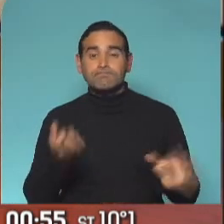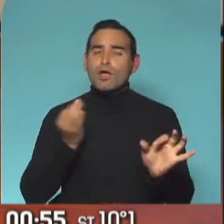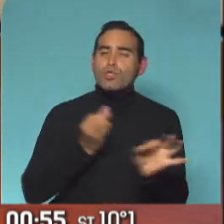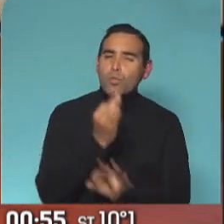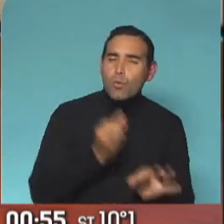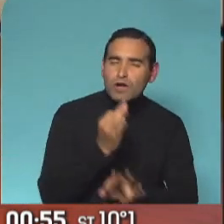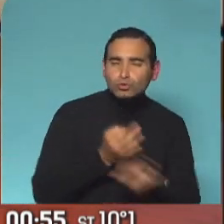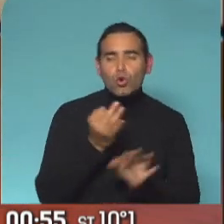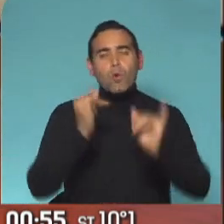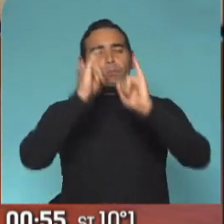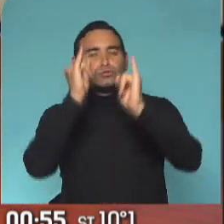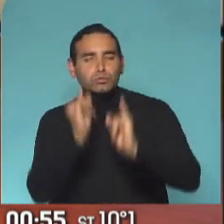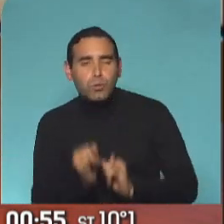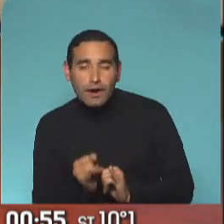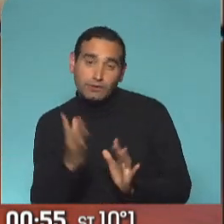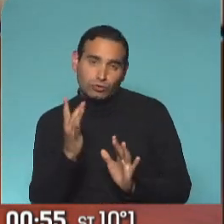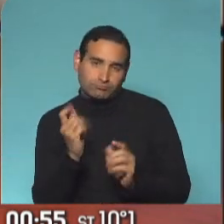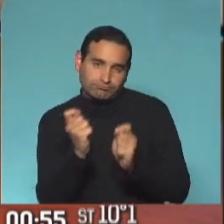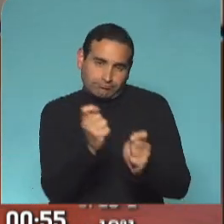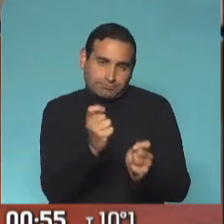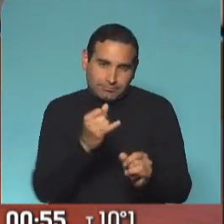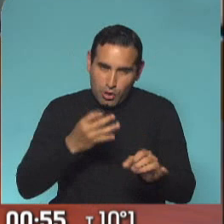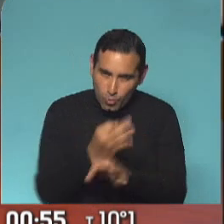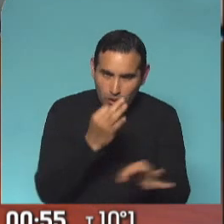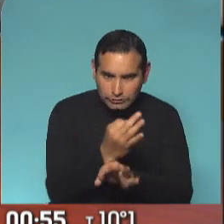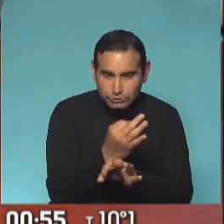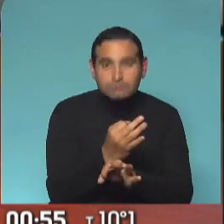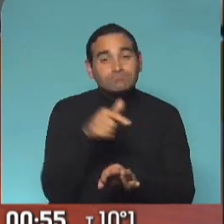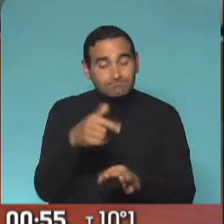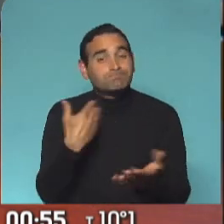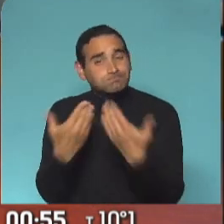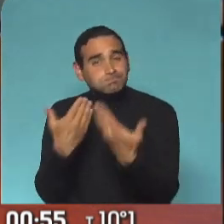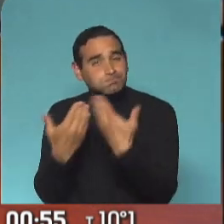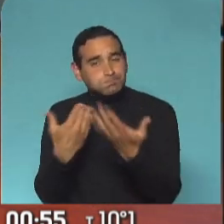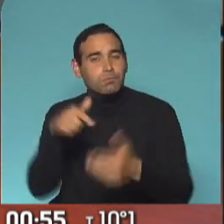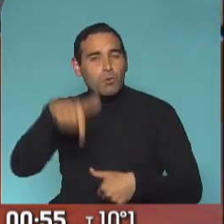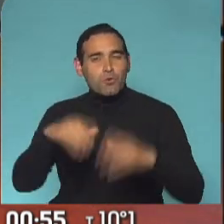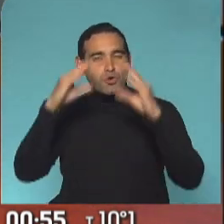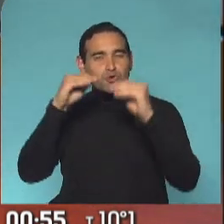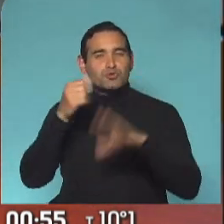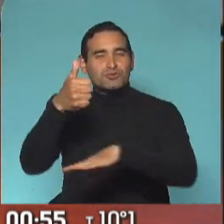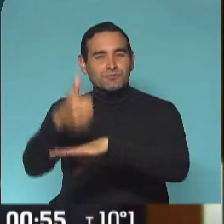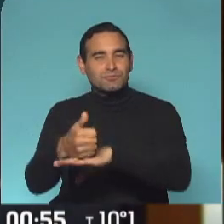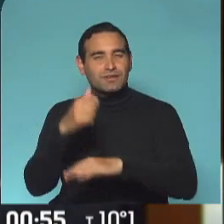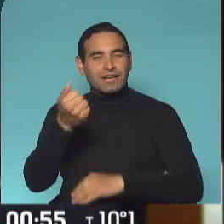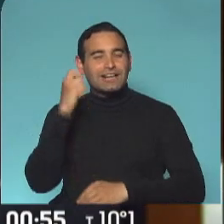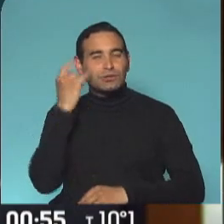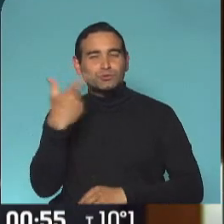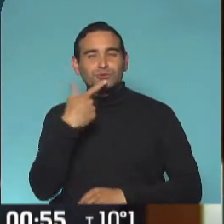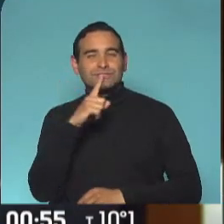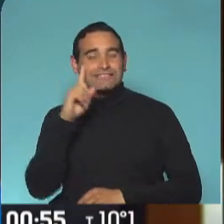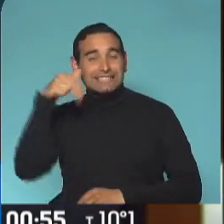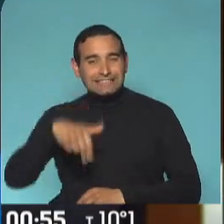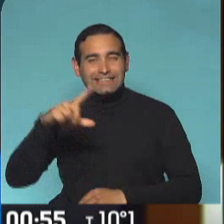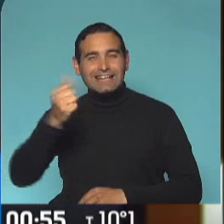Educación, presupuesto para la educación. De esto vamos a hablar esta noche con Agustín Claus, que